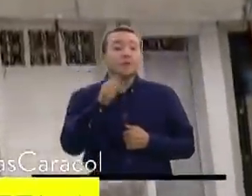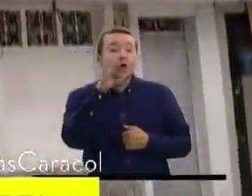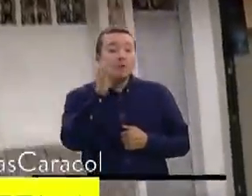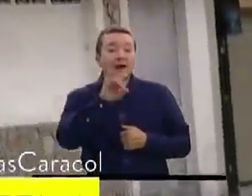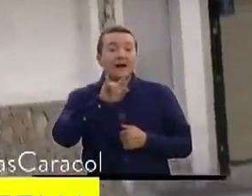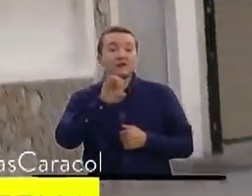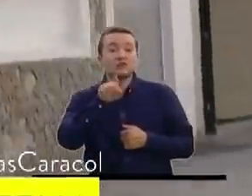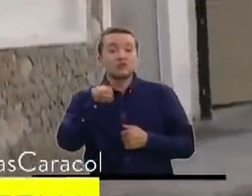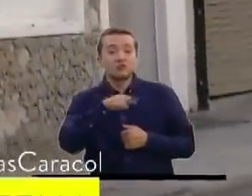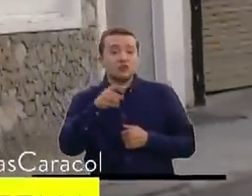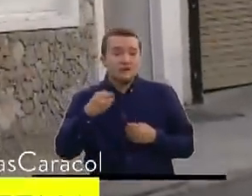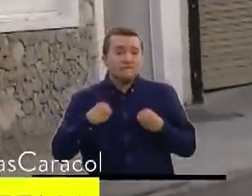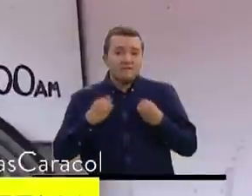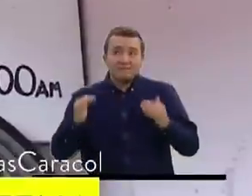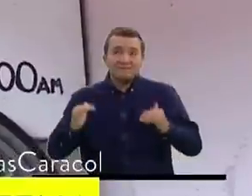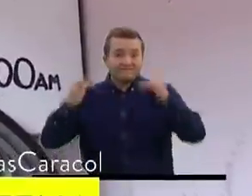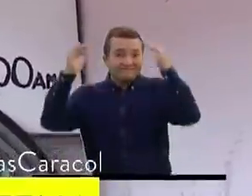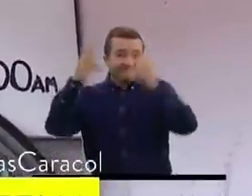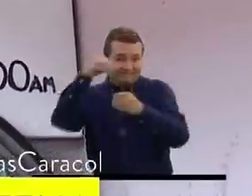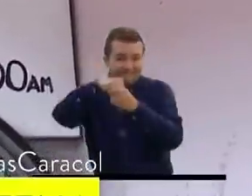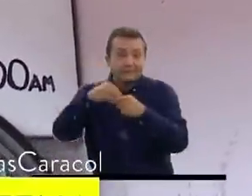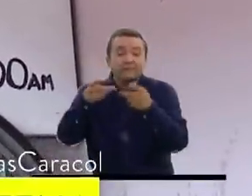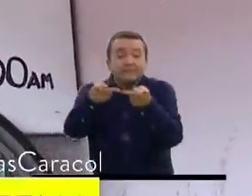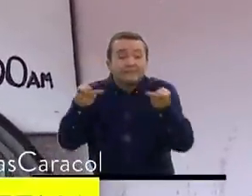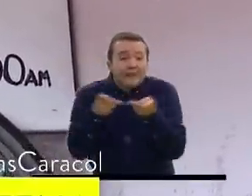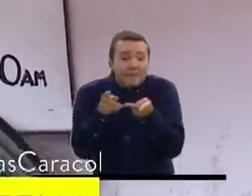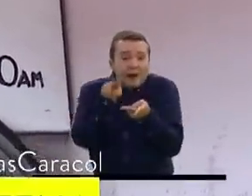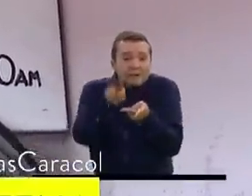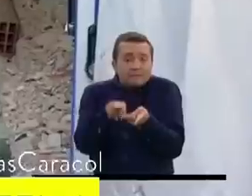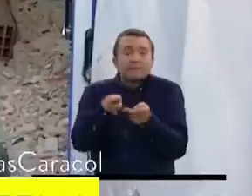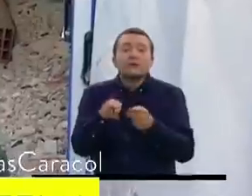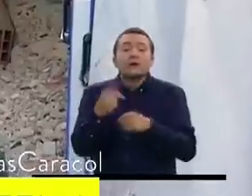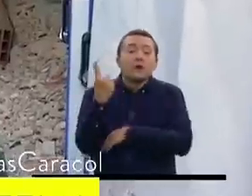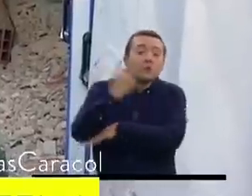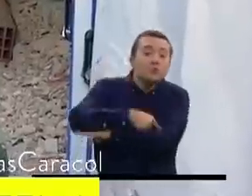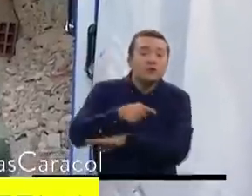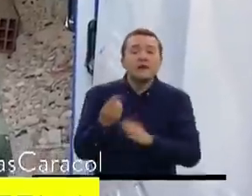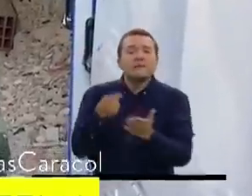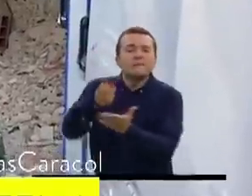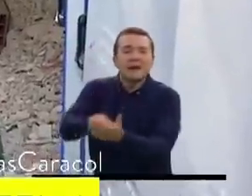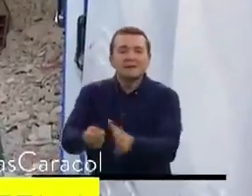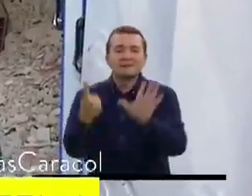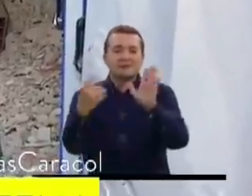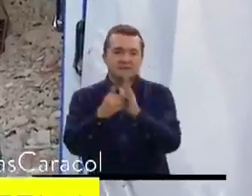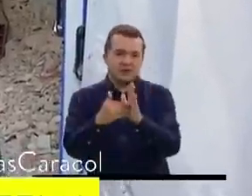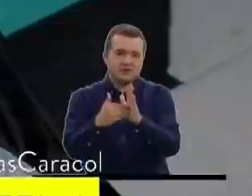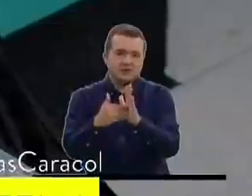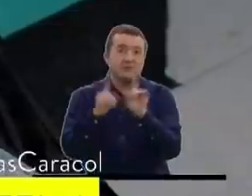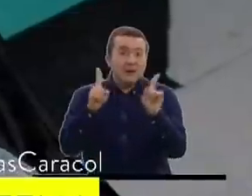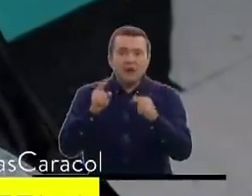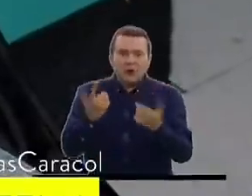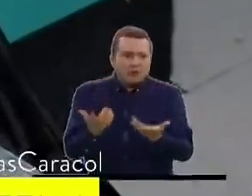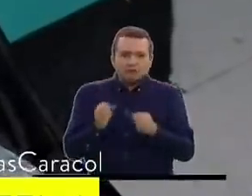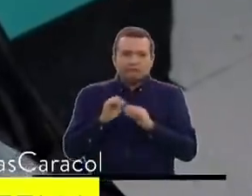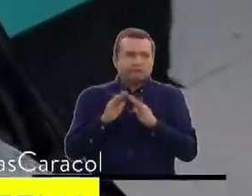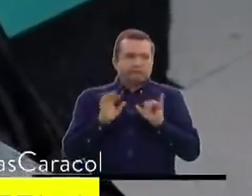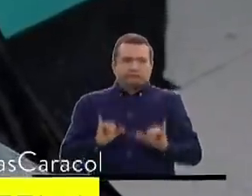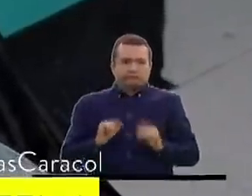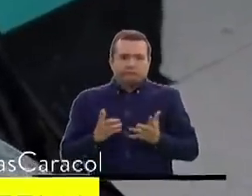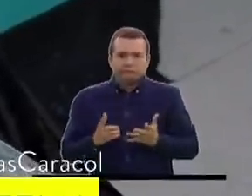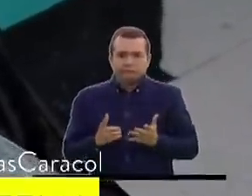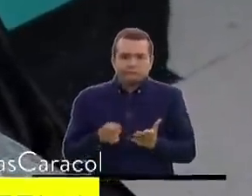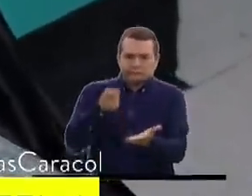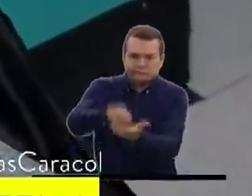una cama cuesta 6.000 pesos, pero por estos días de cuarentena algunos no tienen cómo pagar, y menos si de comida se